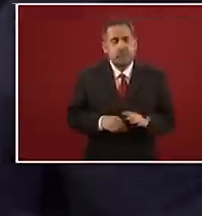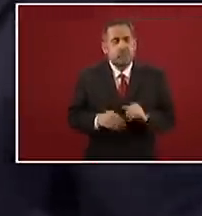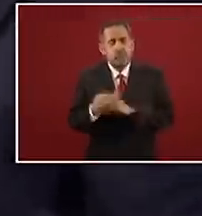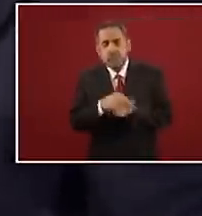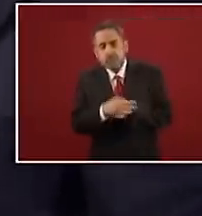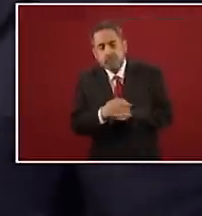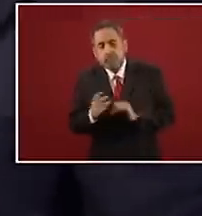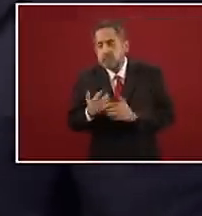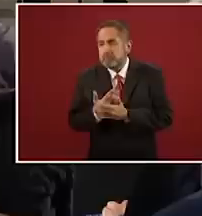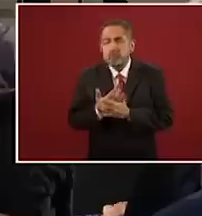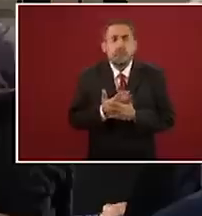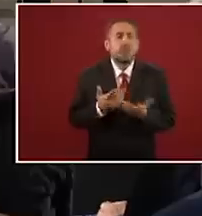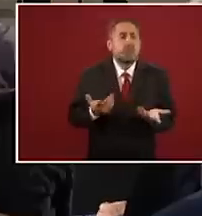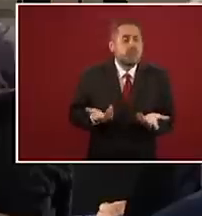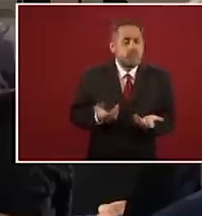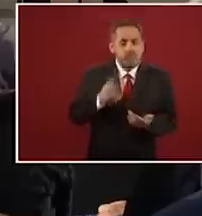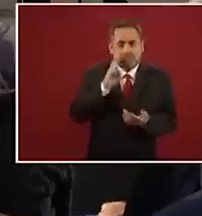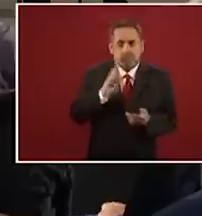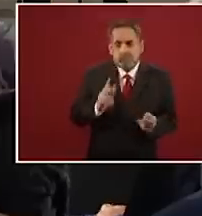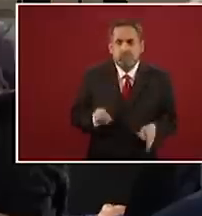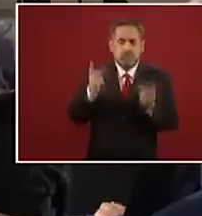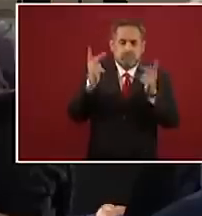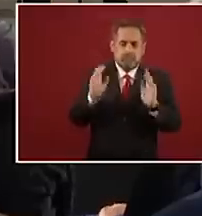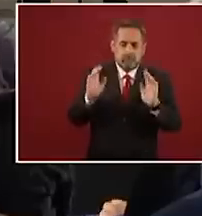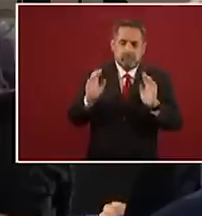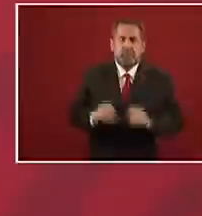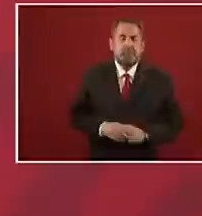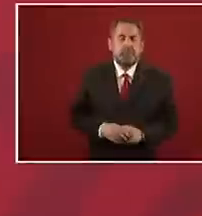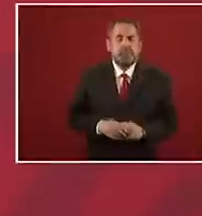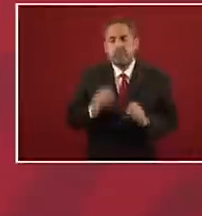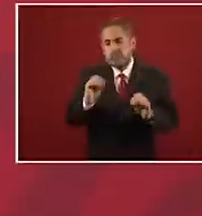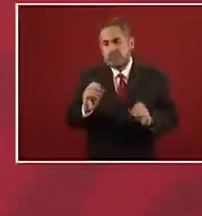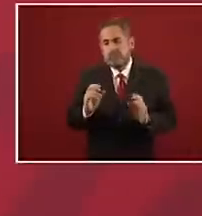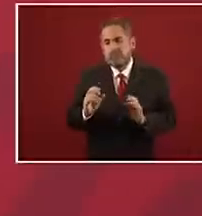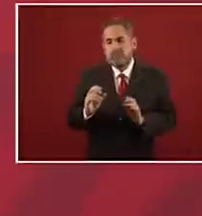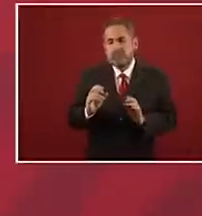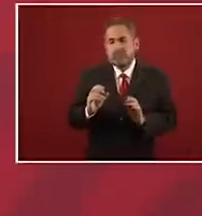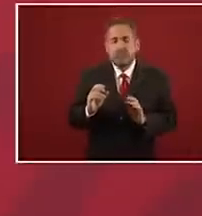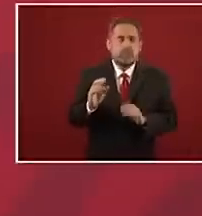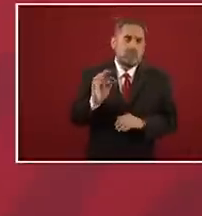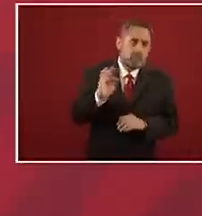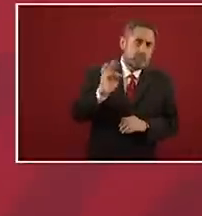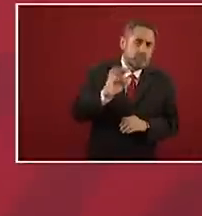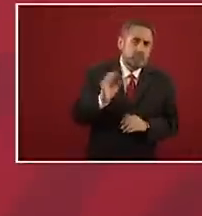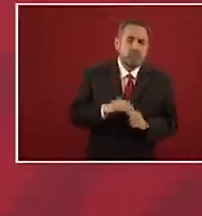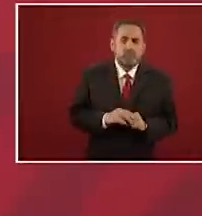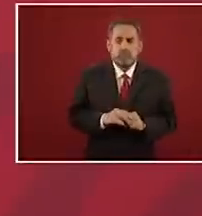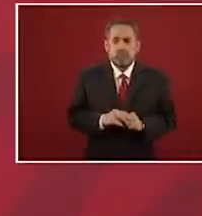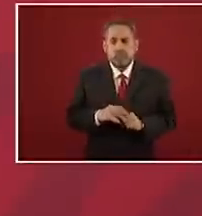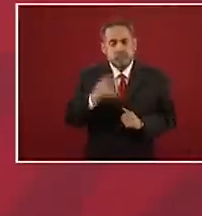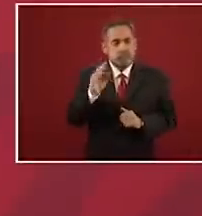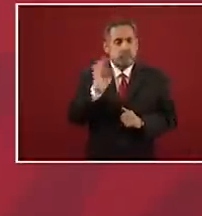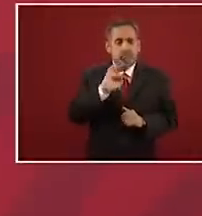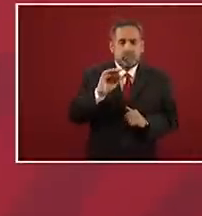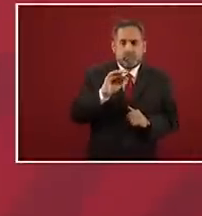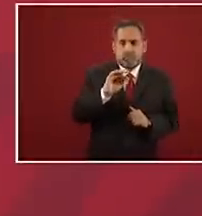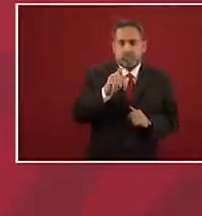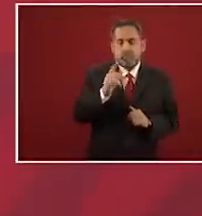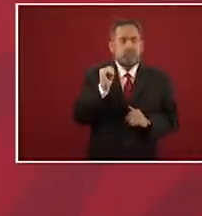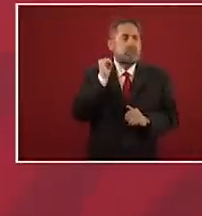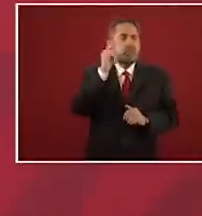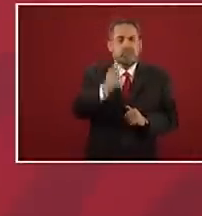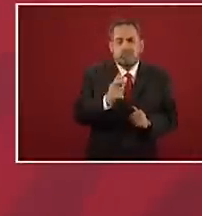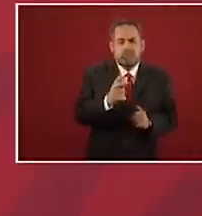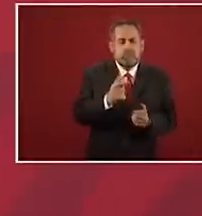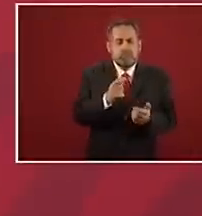mientras se vende o se lleva a cabo cualquiera de